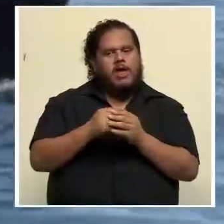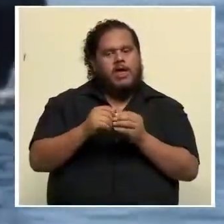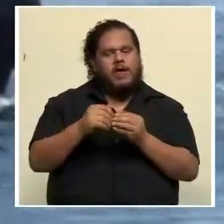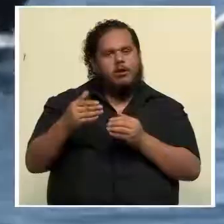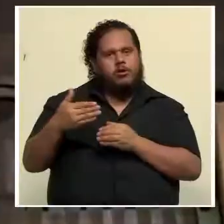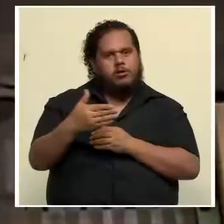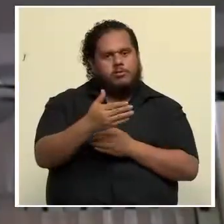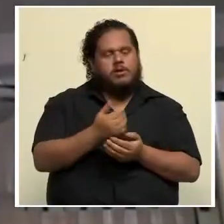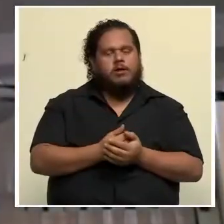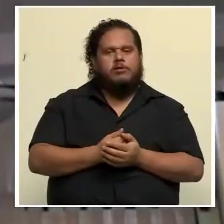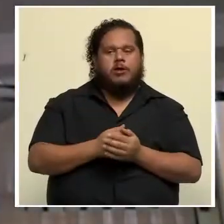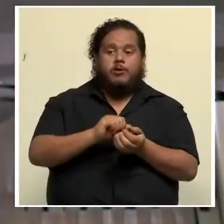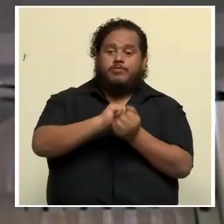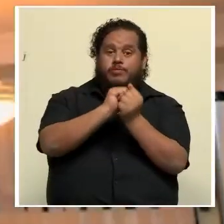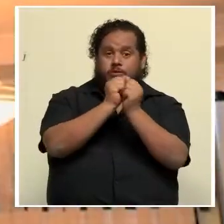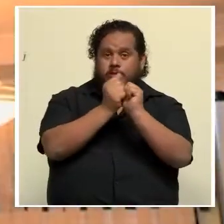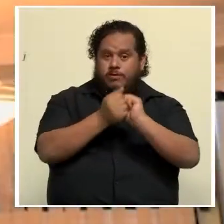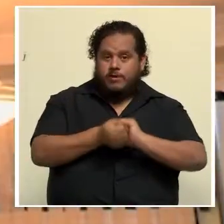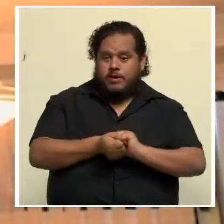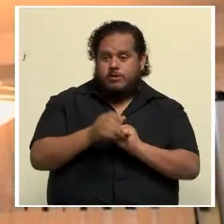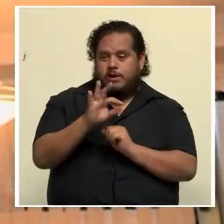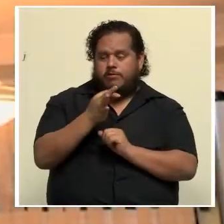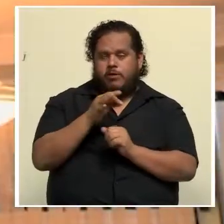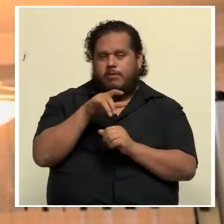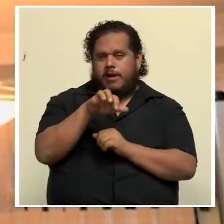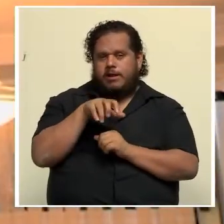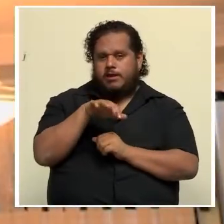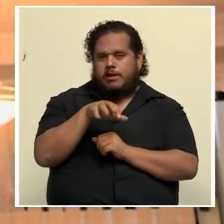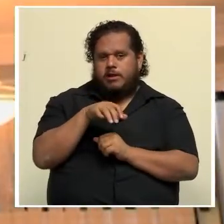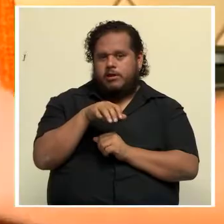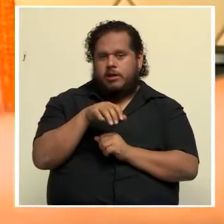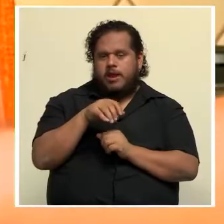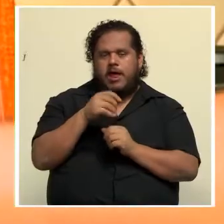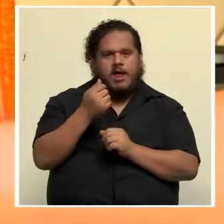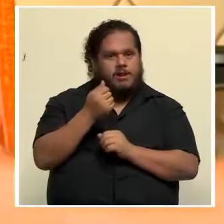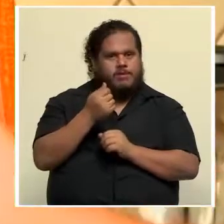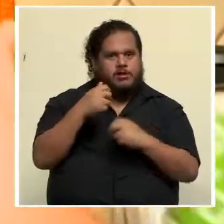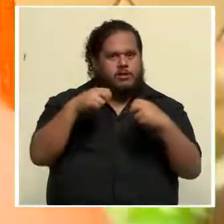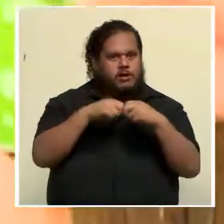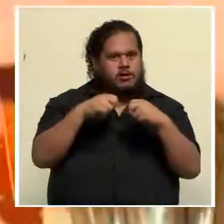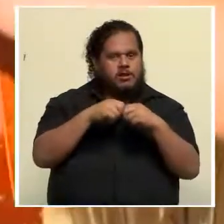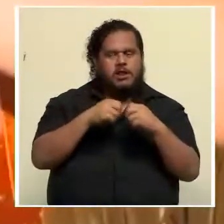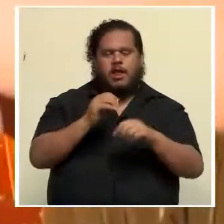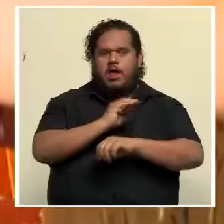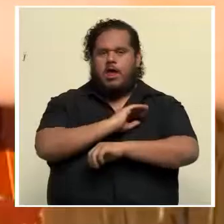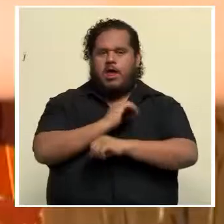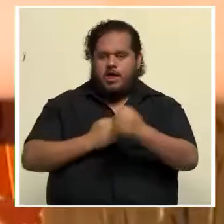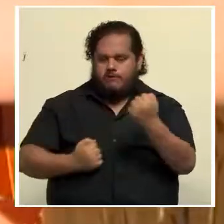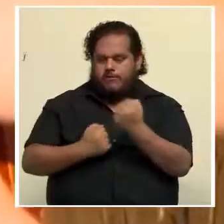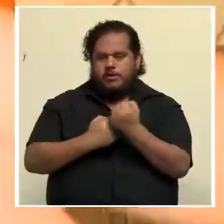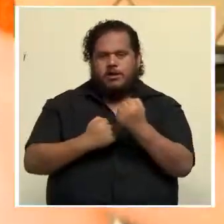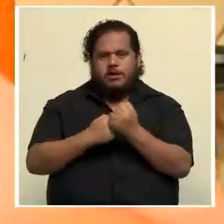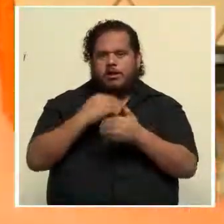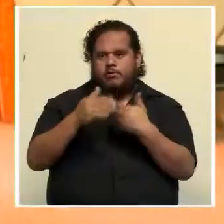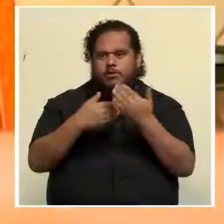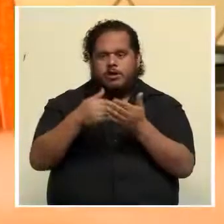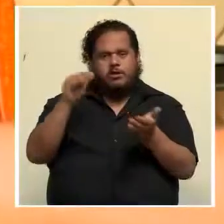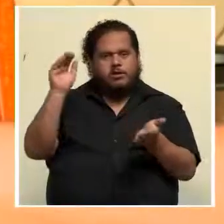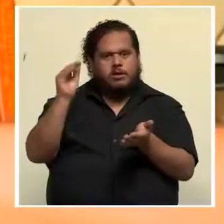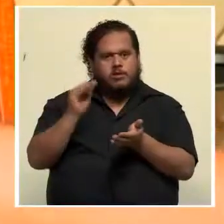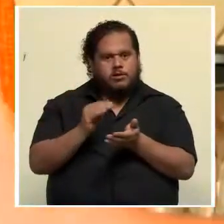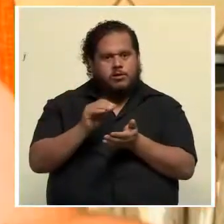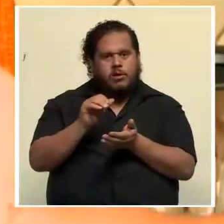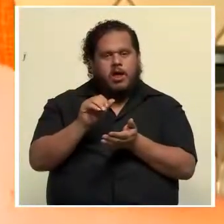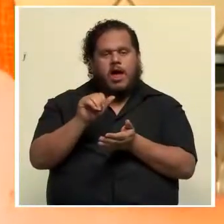pesqueras. Modificación de la manera en que se calcula el precio de la electricidad, fortalecer procesos de reducción